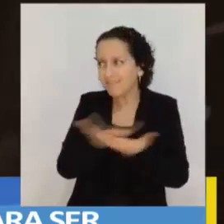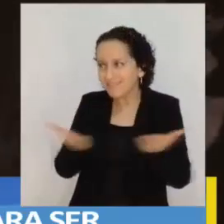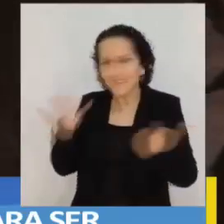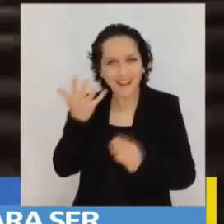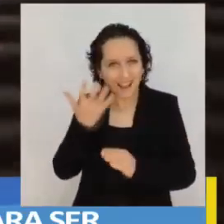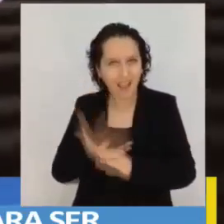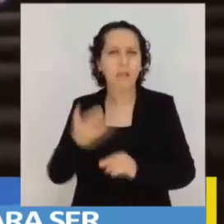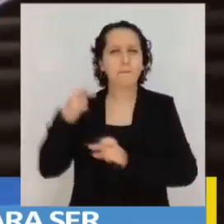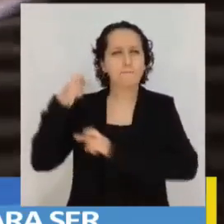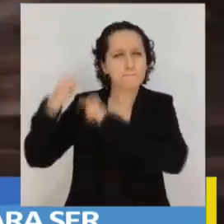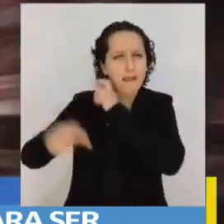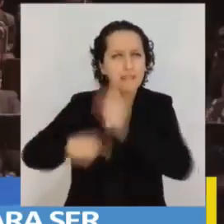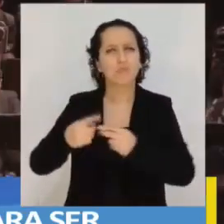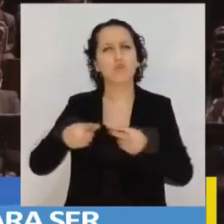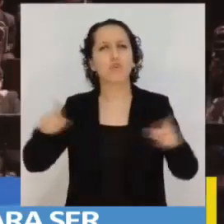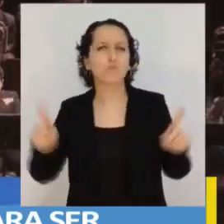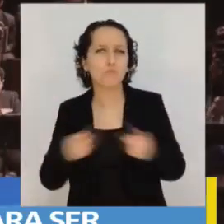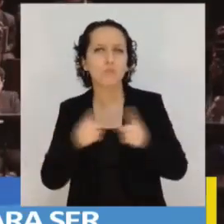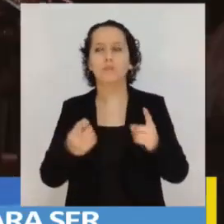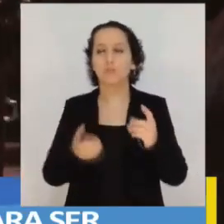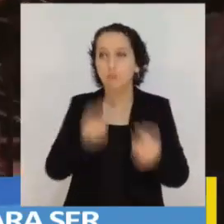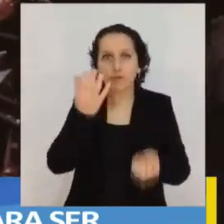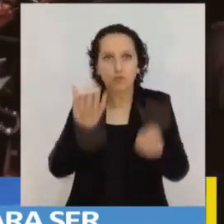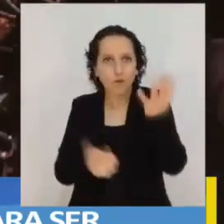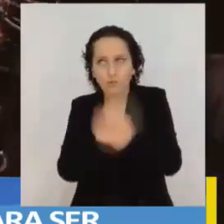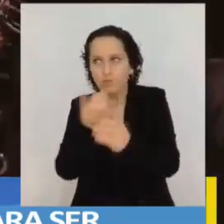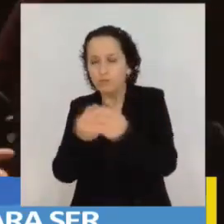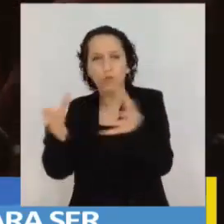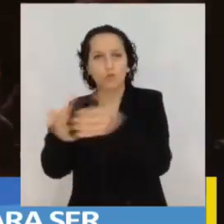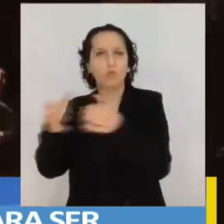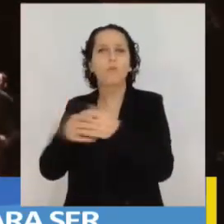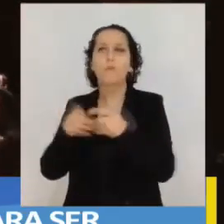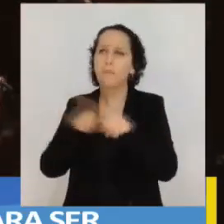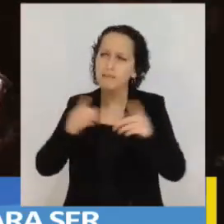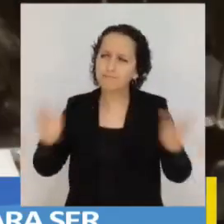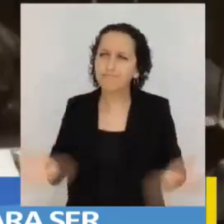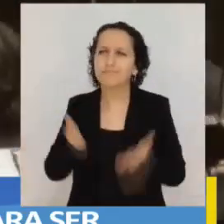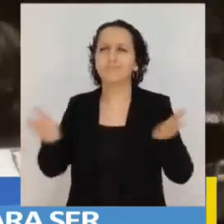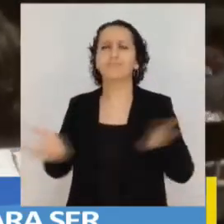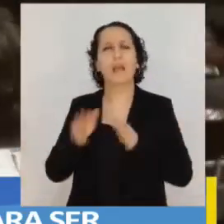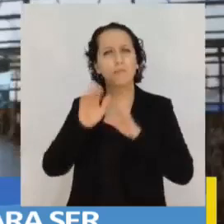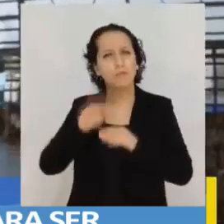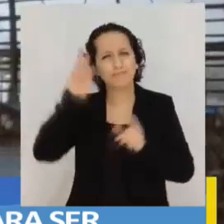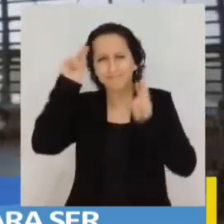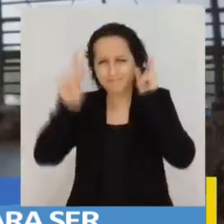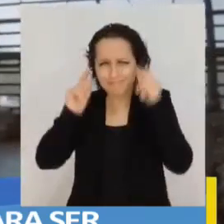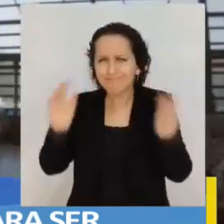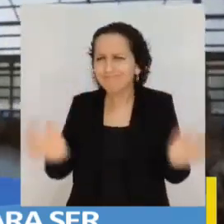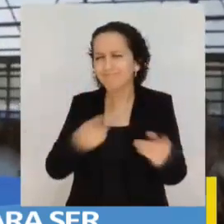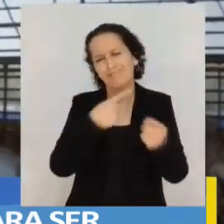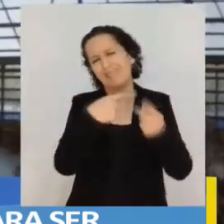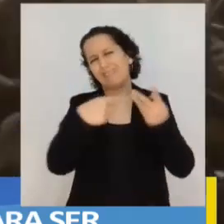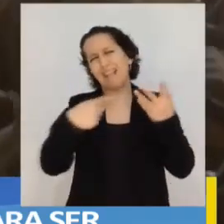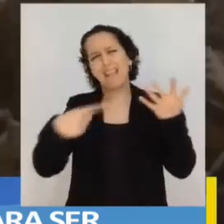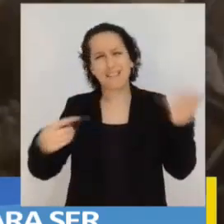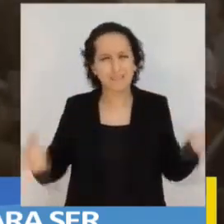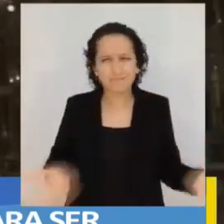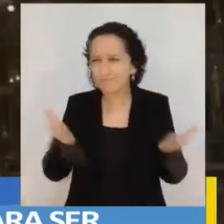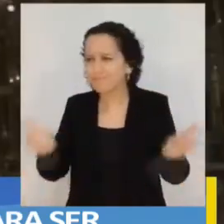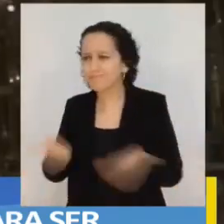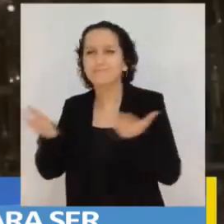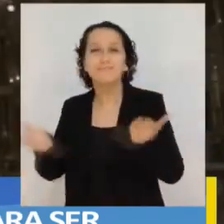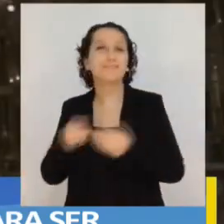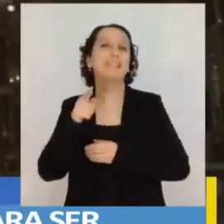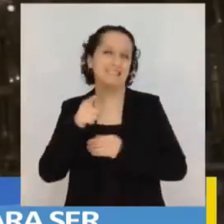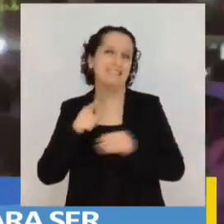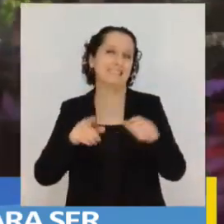patrimonio musical, su dinamismo artístico y su compromiso con la promoción de la creatividad en todas sus formas,